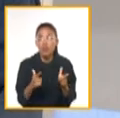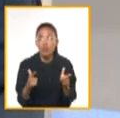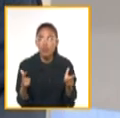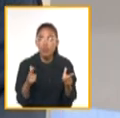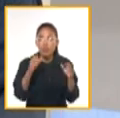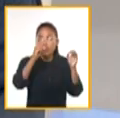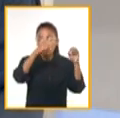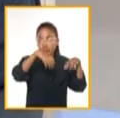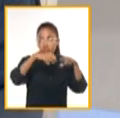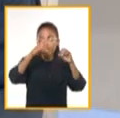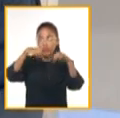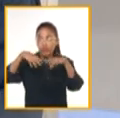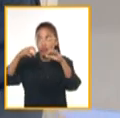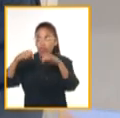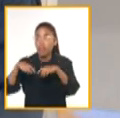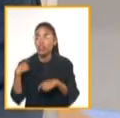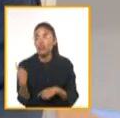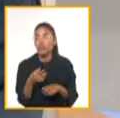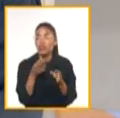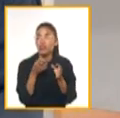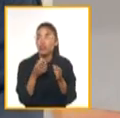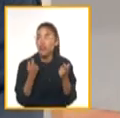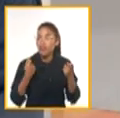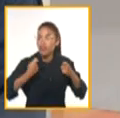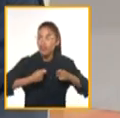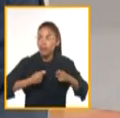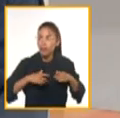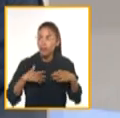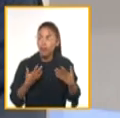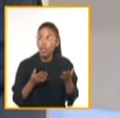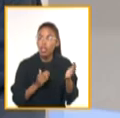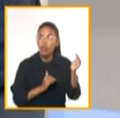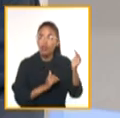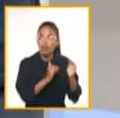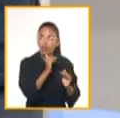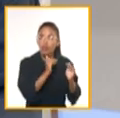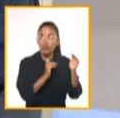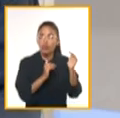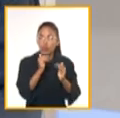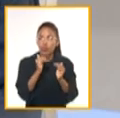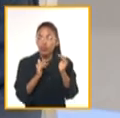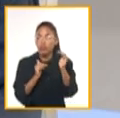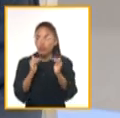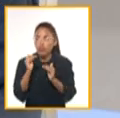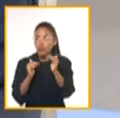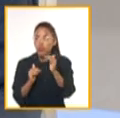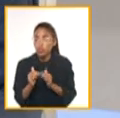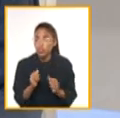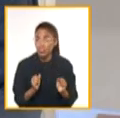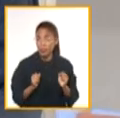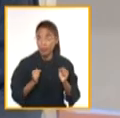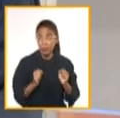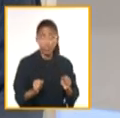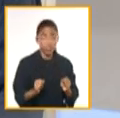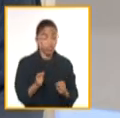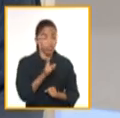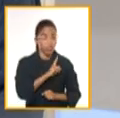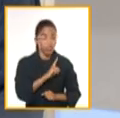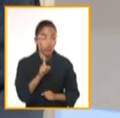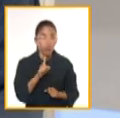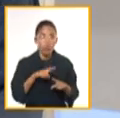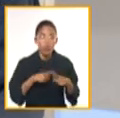ser de forma gradual el restablecimiento, no puede ser con mucha intensidad de carga, porque puede entonces sacar de